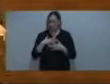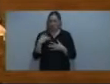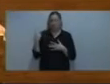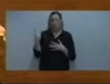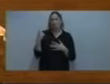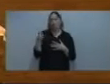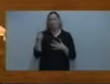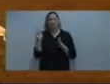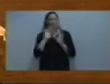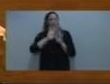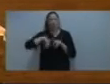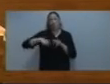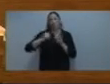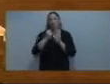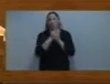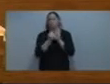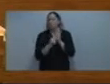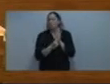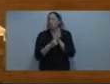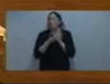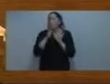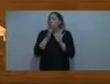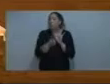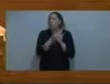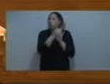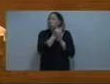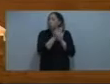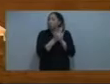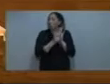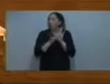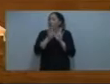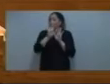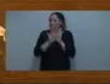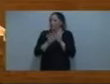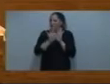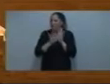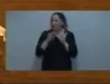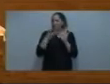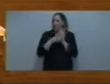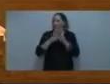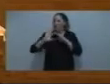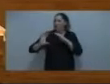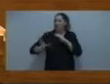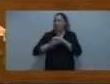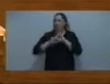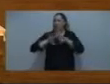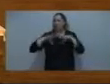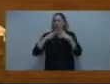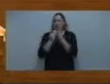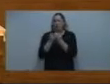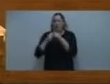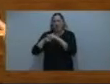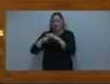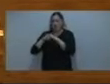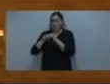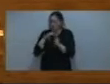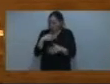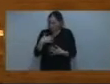punto, puesto que los cinco primeros de esta iniciativa son una enmienda a la totalidad de la gestión del actual director.